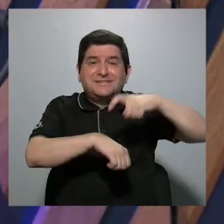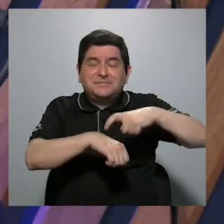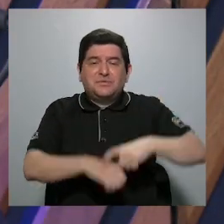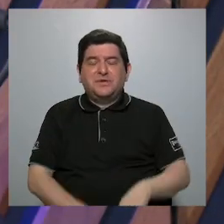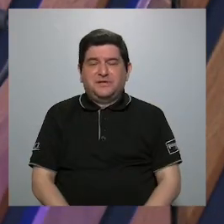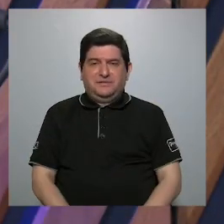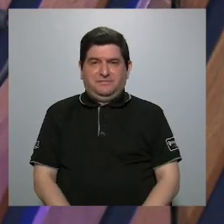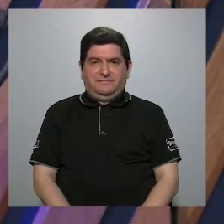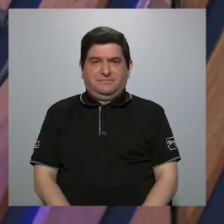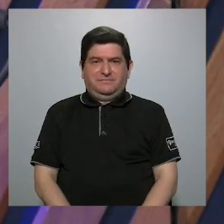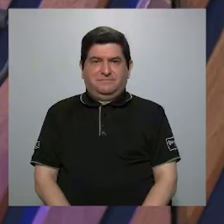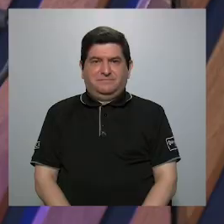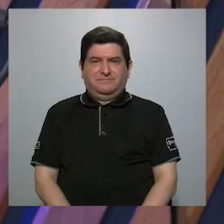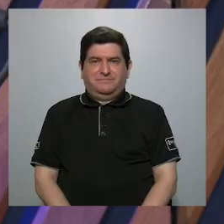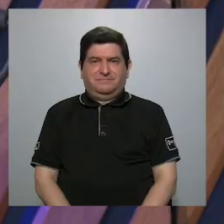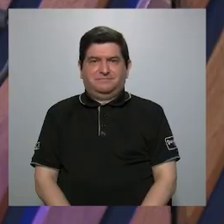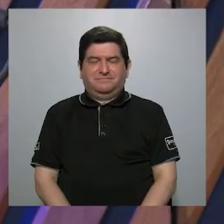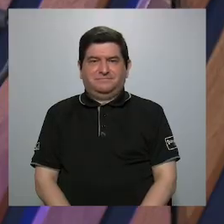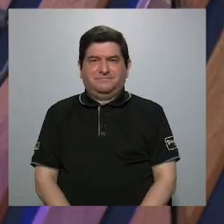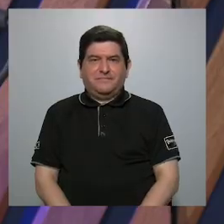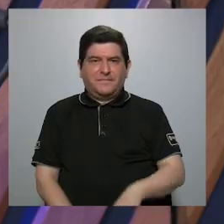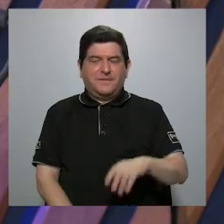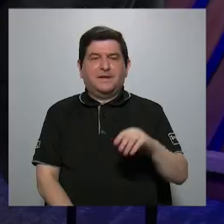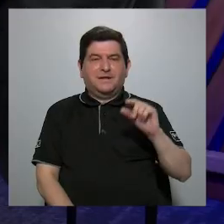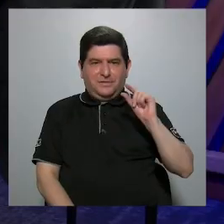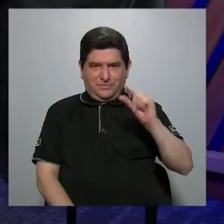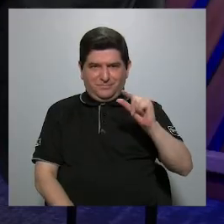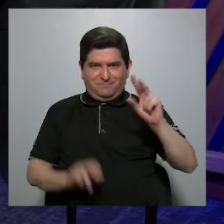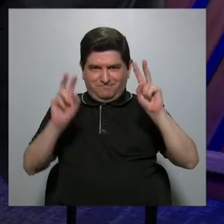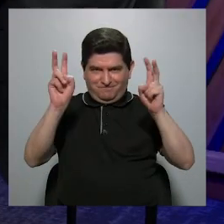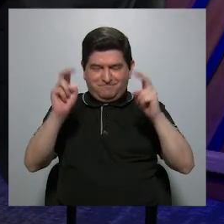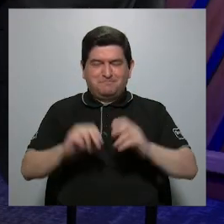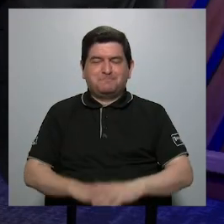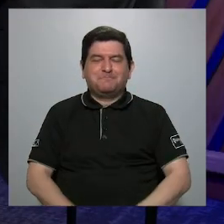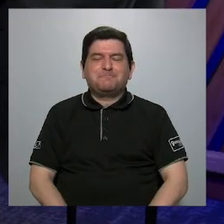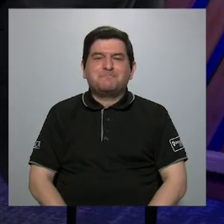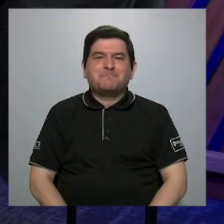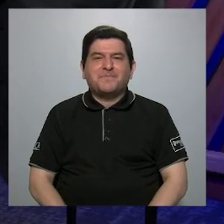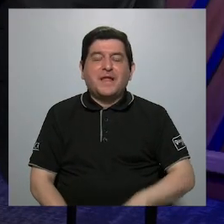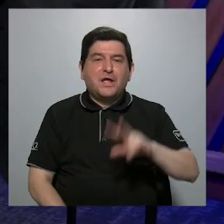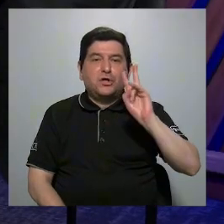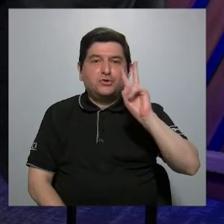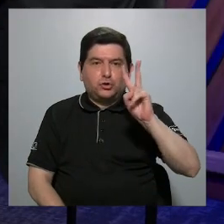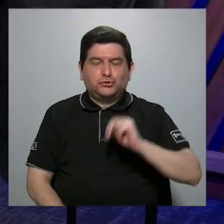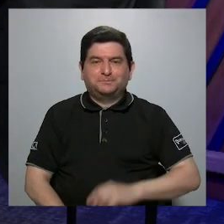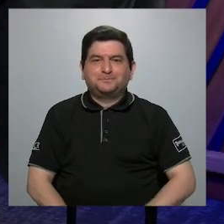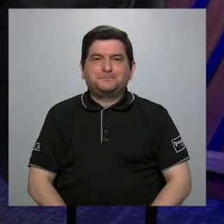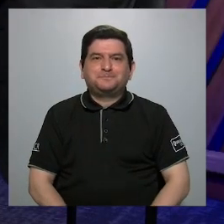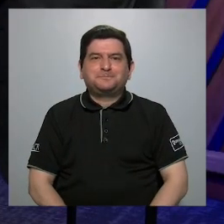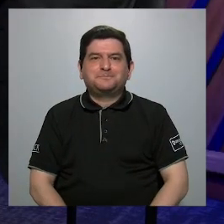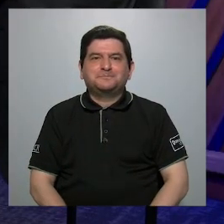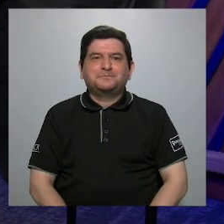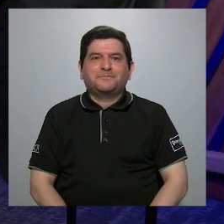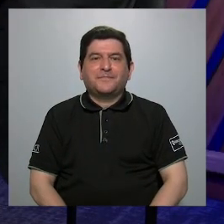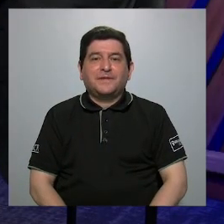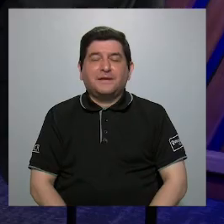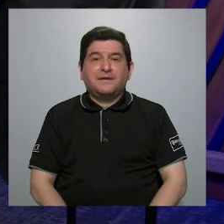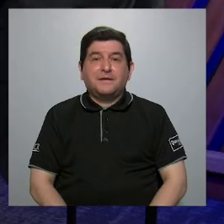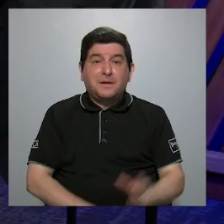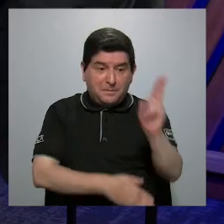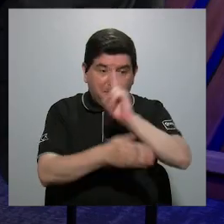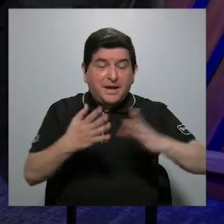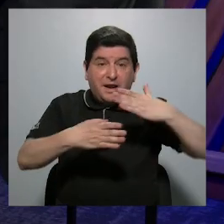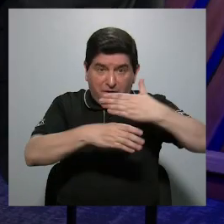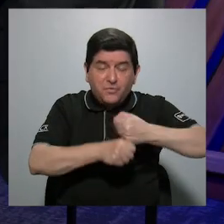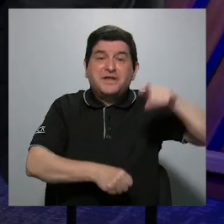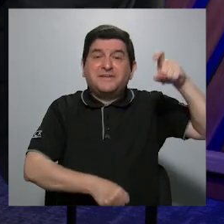ese momento. A ver, 2 puntos para ser claros. Primero, que para